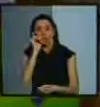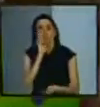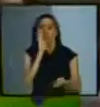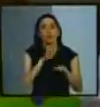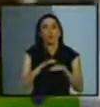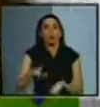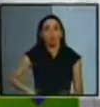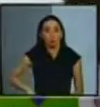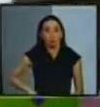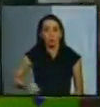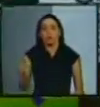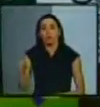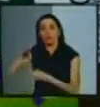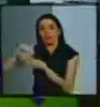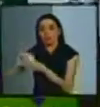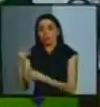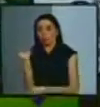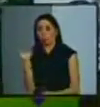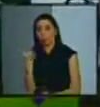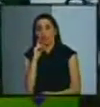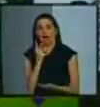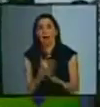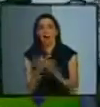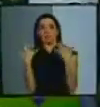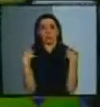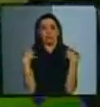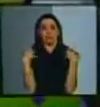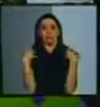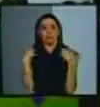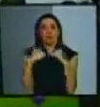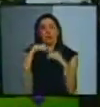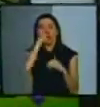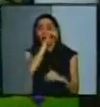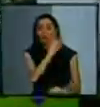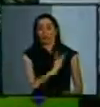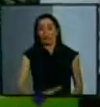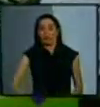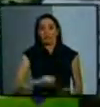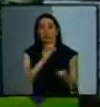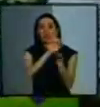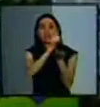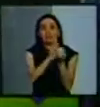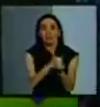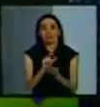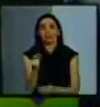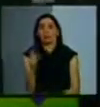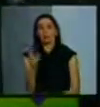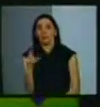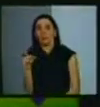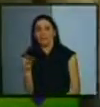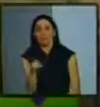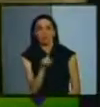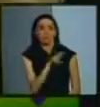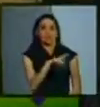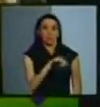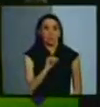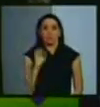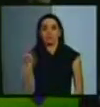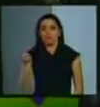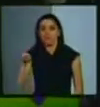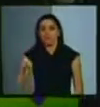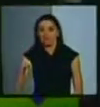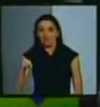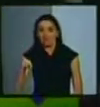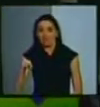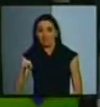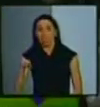culpables, tanto en la UDI. Hay una responsabilidad mayor del gobierno porque están los intendentes, gobernadores, seremi. Como en RN, no